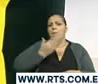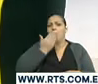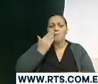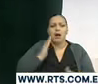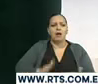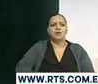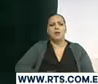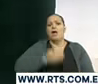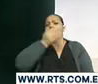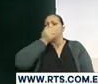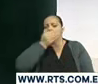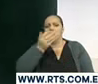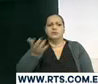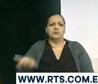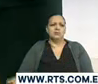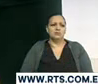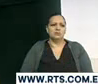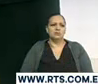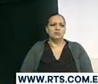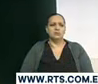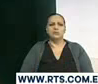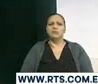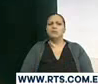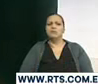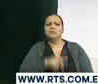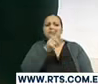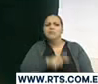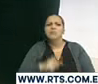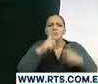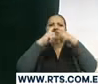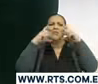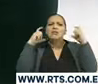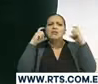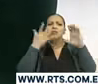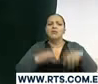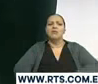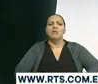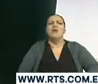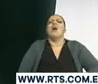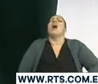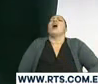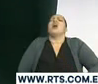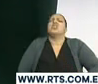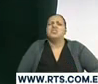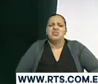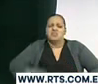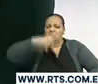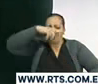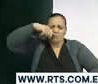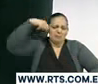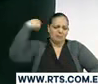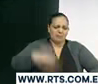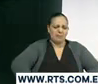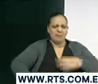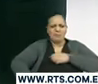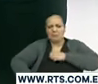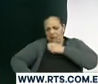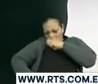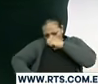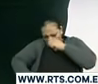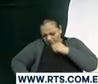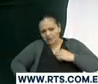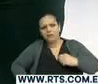No cargaba ni mascarilla y la mascarilla era la camiseta. En los inicios de la pandemia. No hagamos estas cosas, por